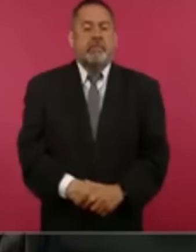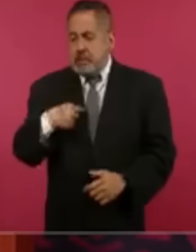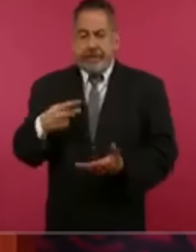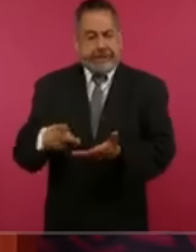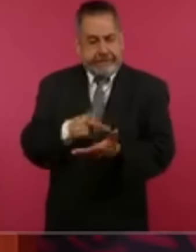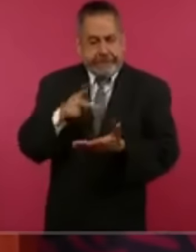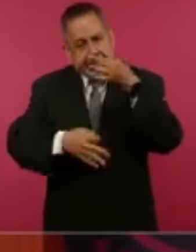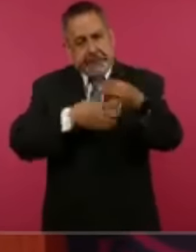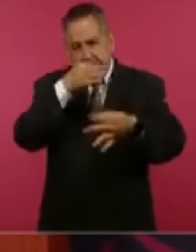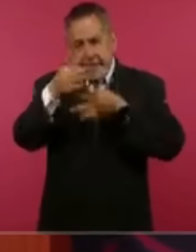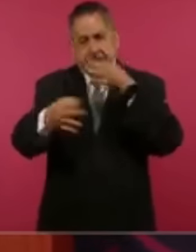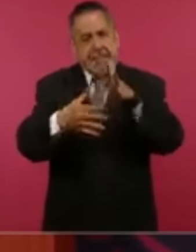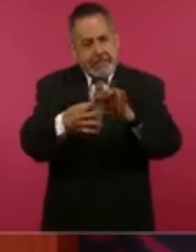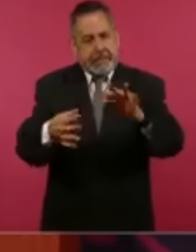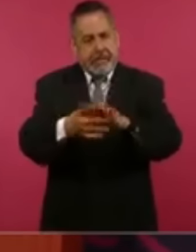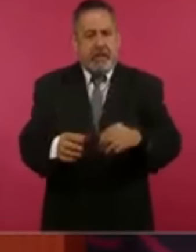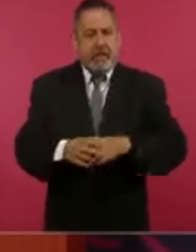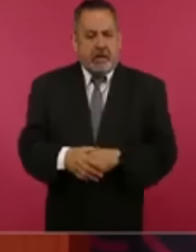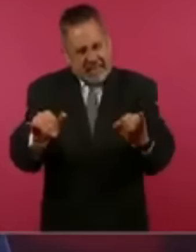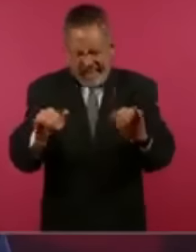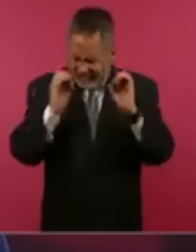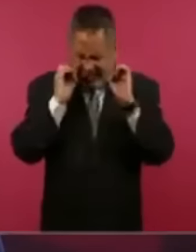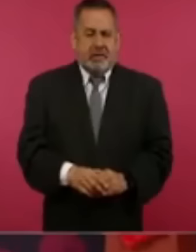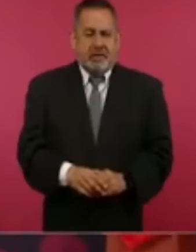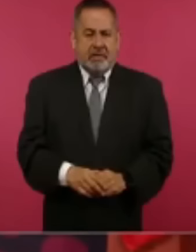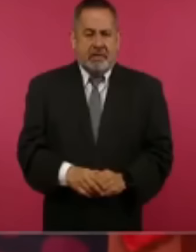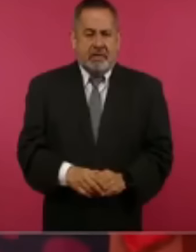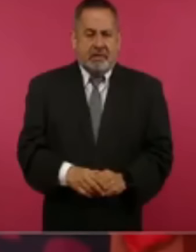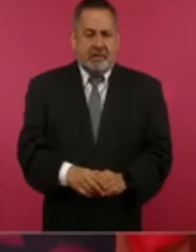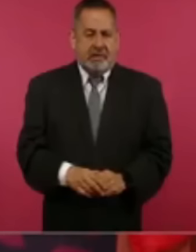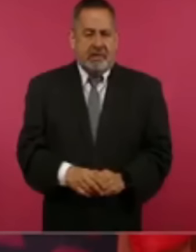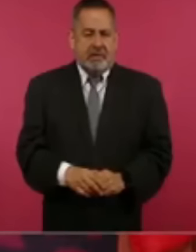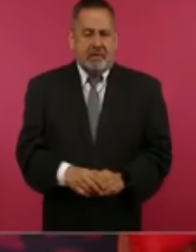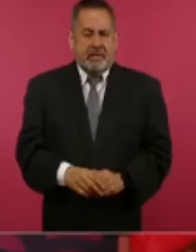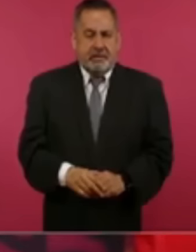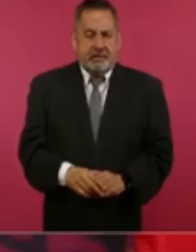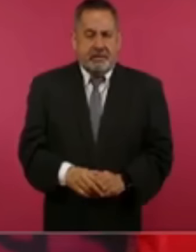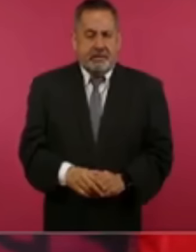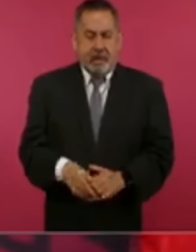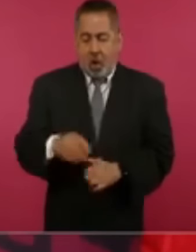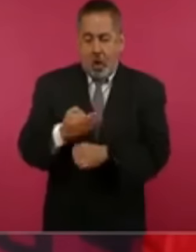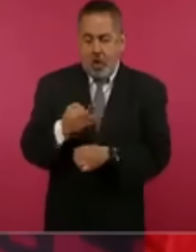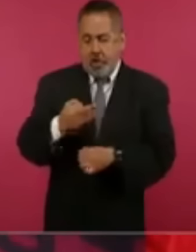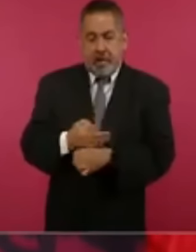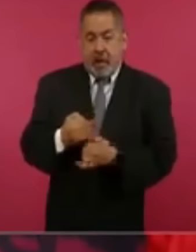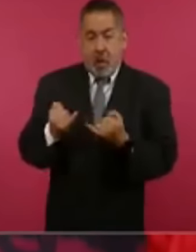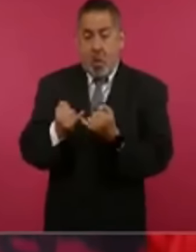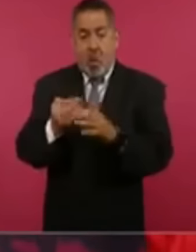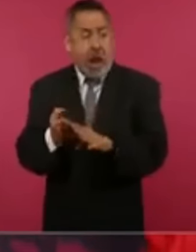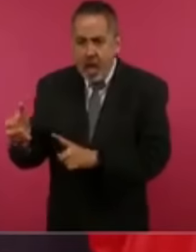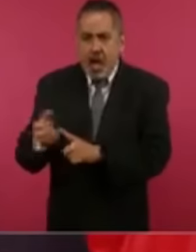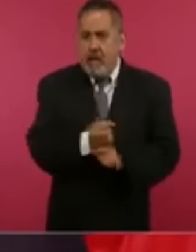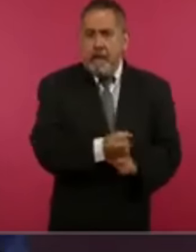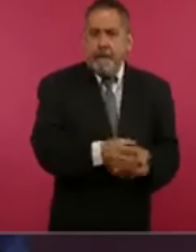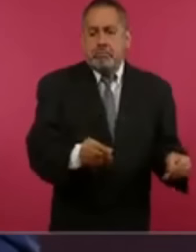estar recordándolo. Cero represión, cero. No es el tiempo en que